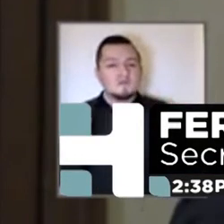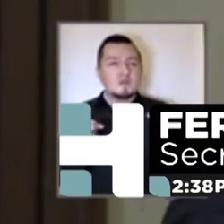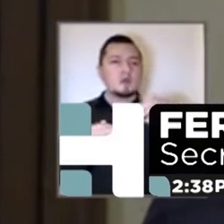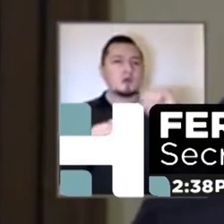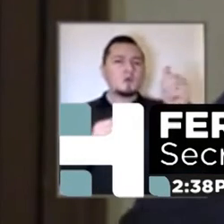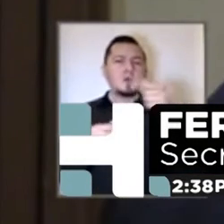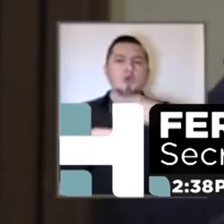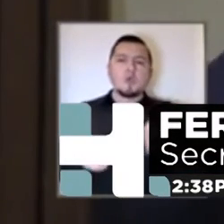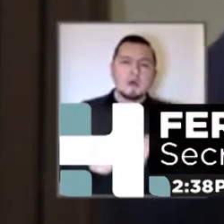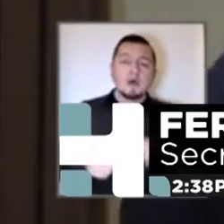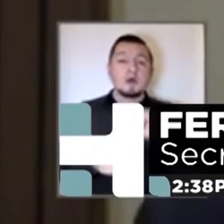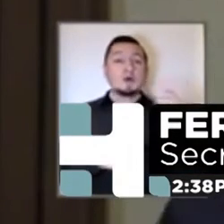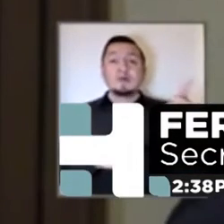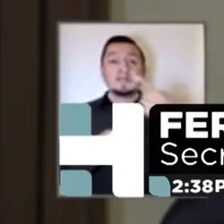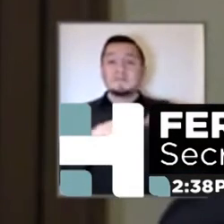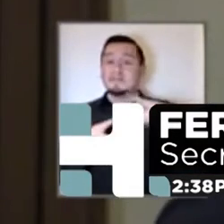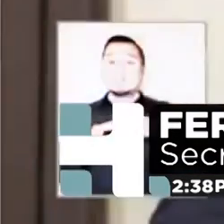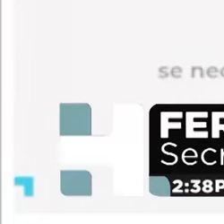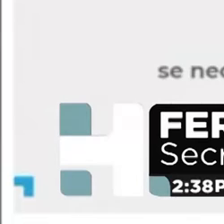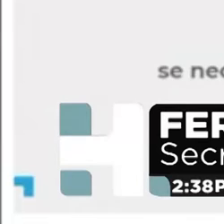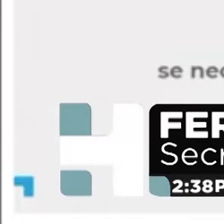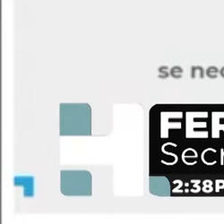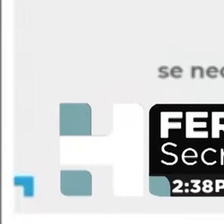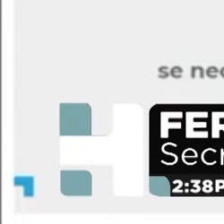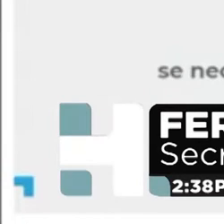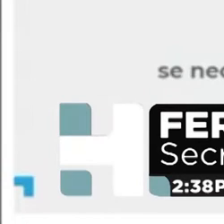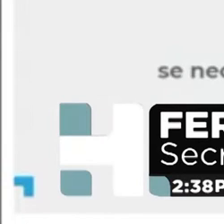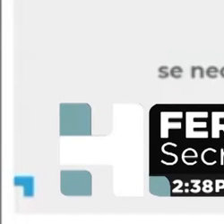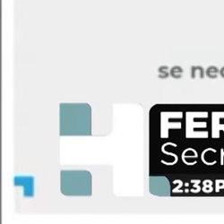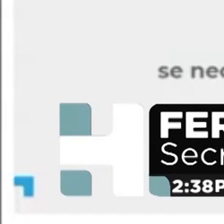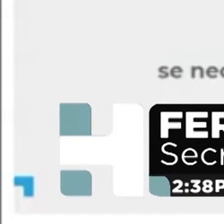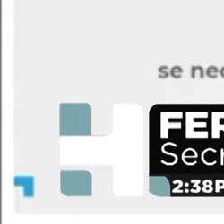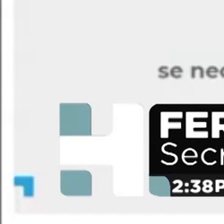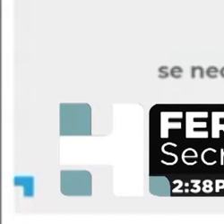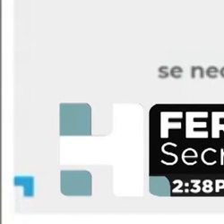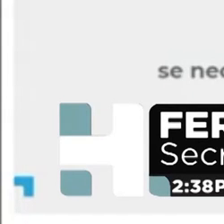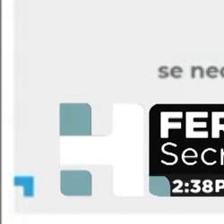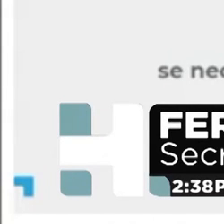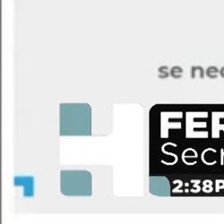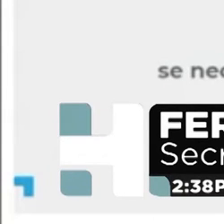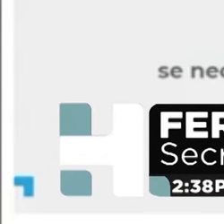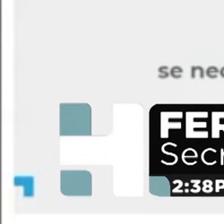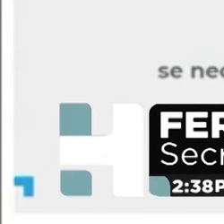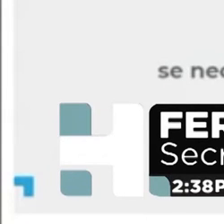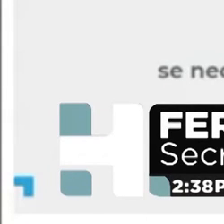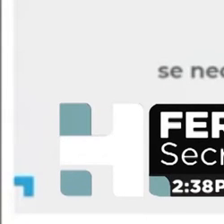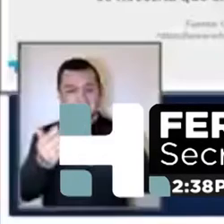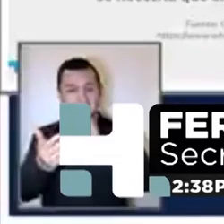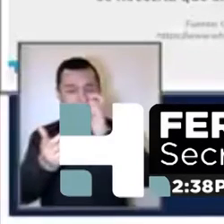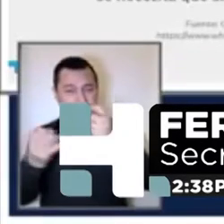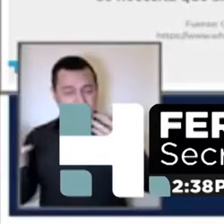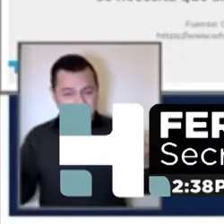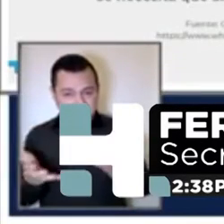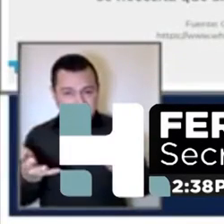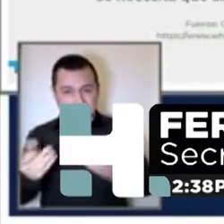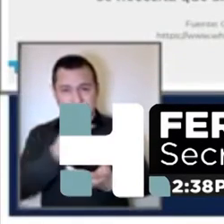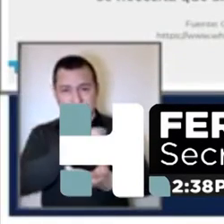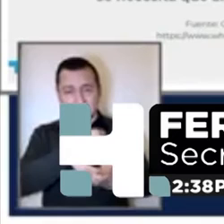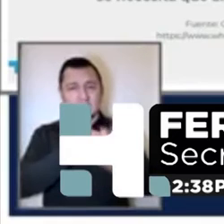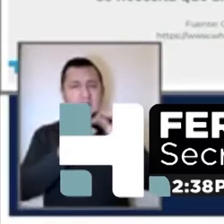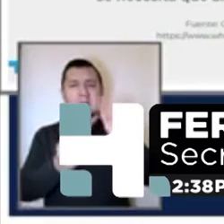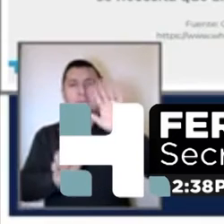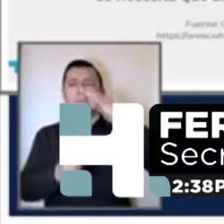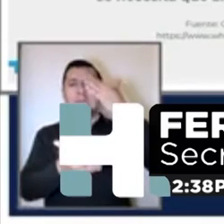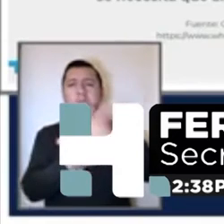almacenamiento diferente, un tratamiento diferente. Se considera por parte de la Organización Mundial de la Salud que para evitar la propagación del virus